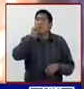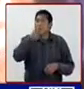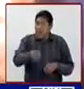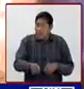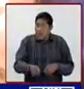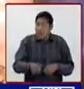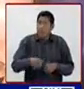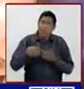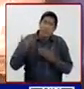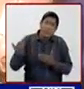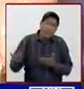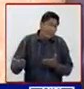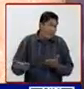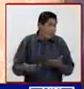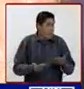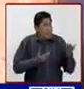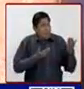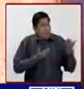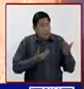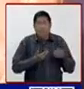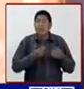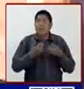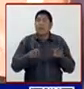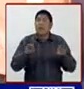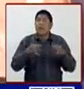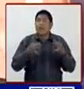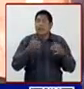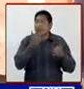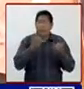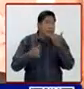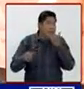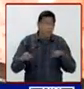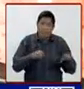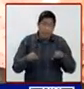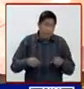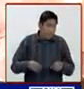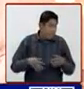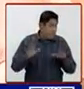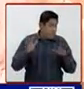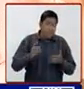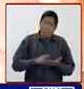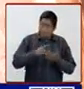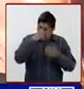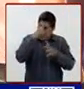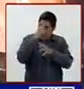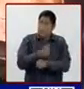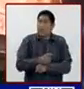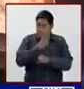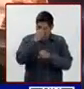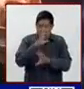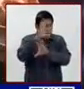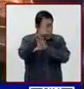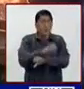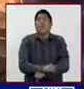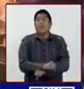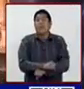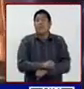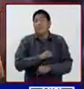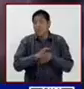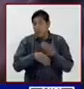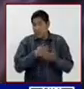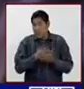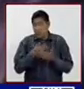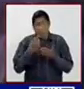mañana serán trasladadas al salón para la fiesta que corresponde. Bueno, ahí está, la tradición, costumbre, fe ante